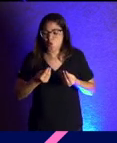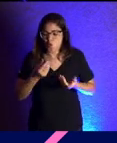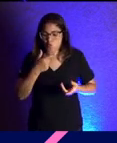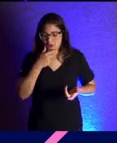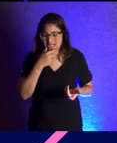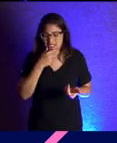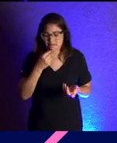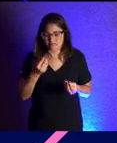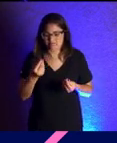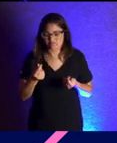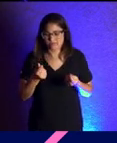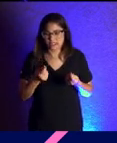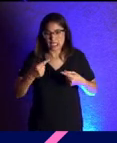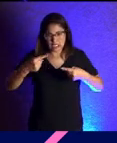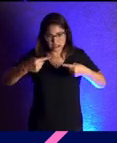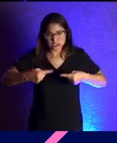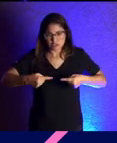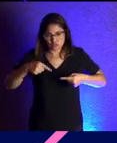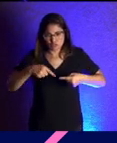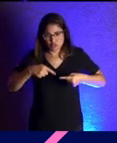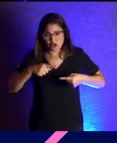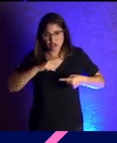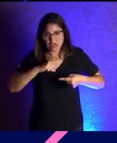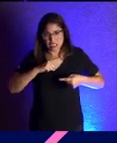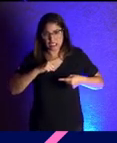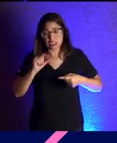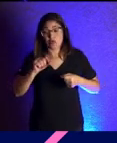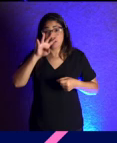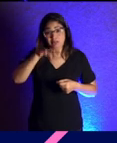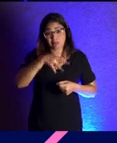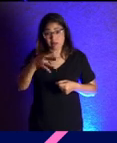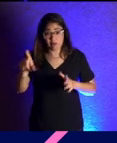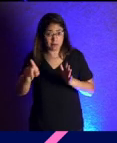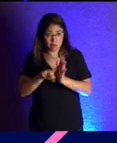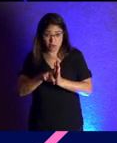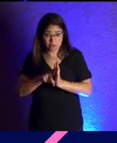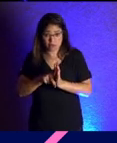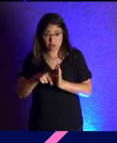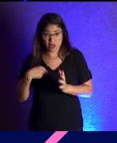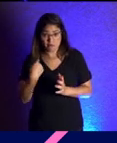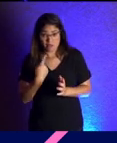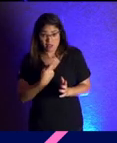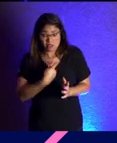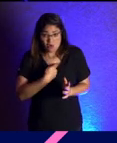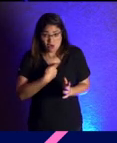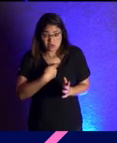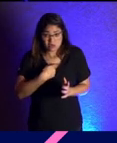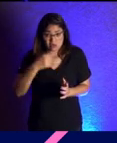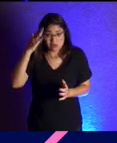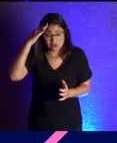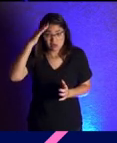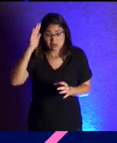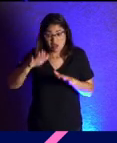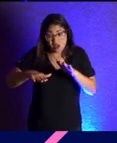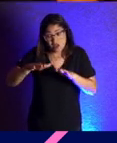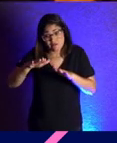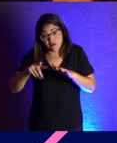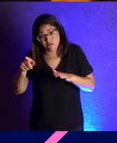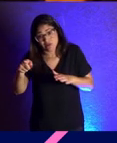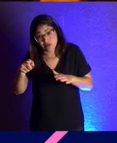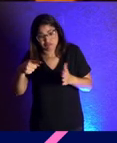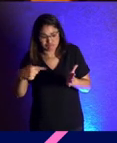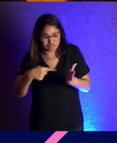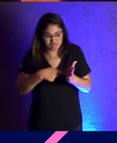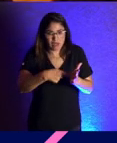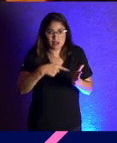las políticas que tienen las plataformas, pero lo que vos dices no es hacer sino que actos y no pasa nada. Y